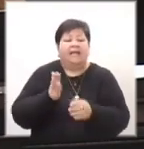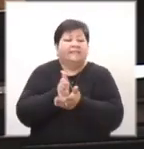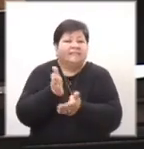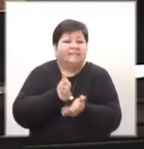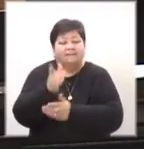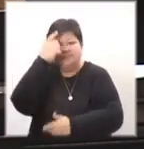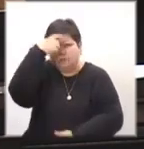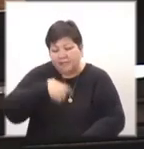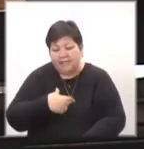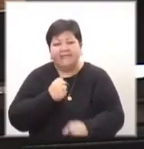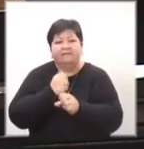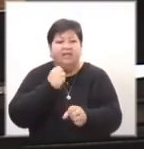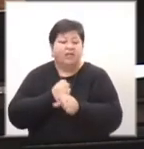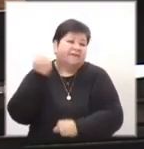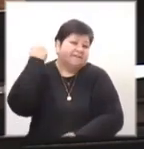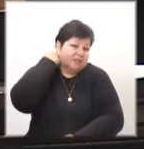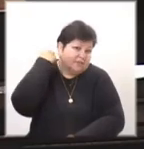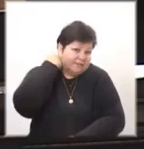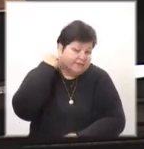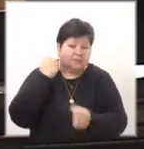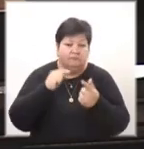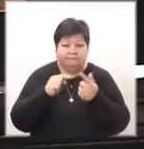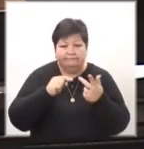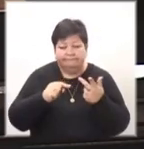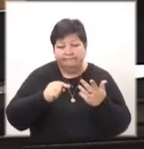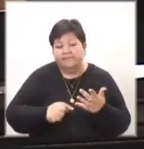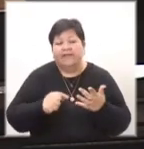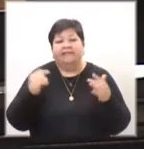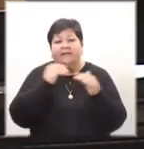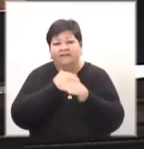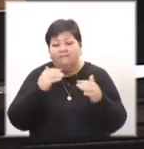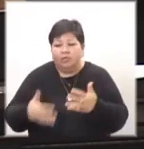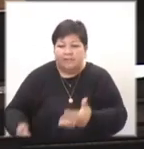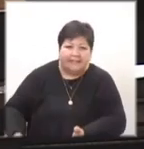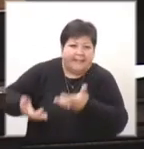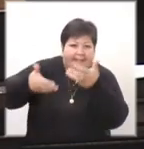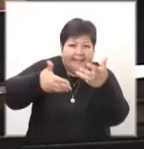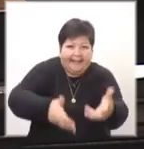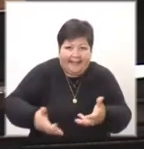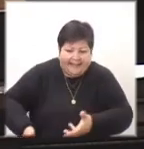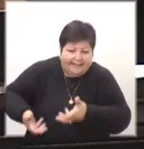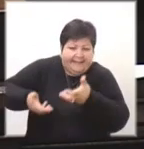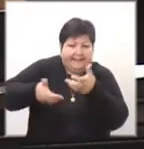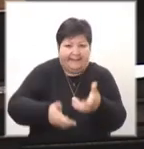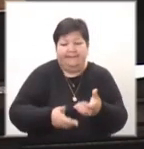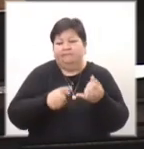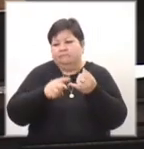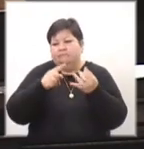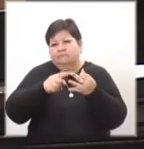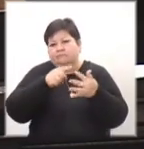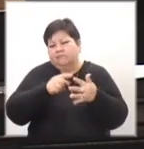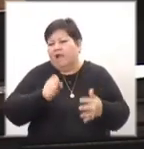los trabajadores de los frigoríficos, los del transporte de carga, por mencionar algunos. A todos